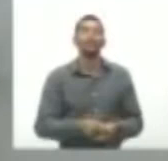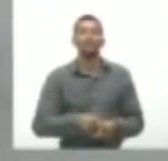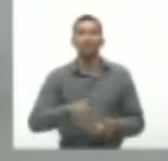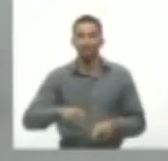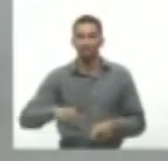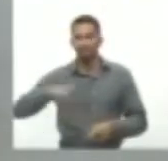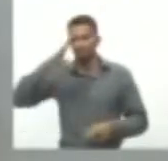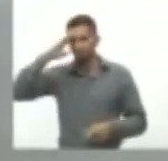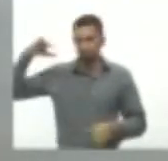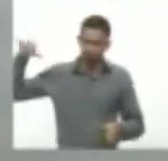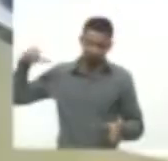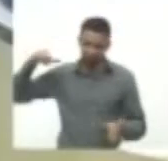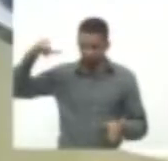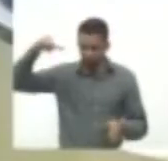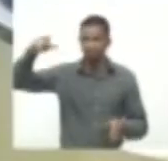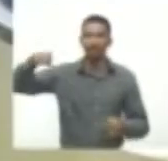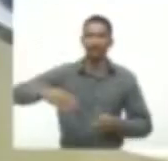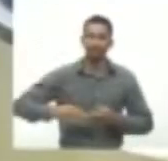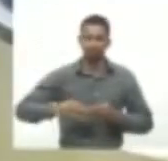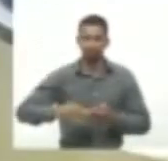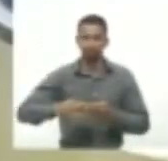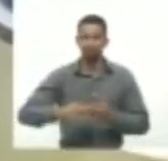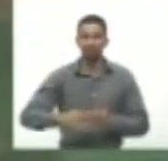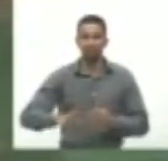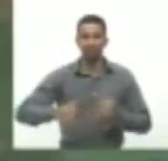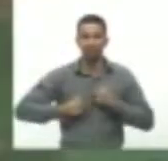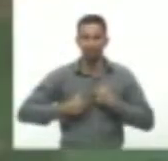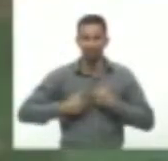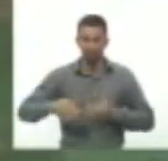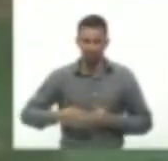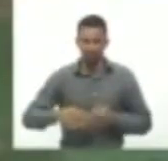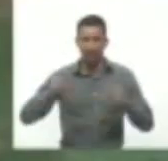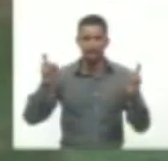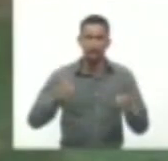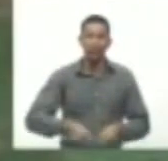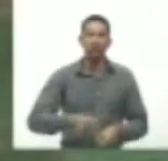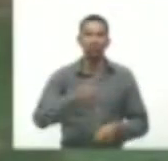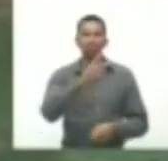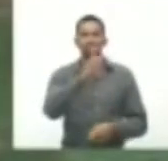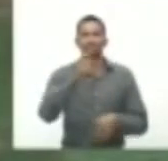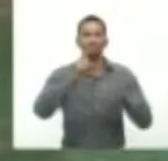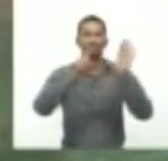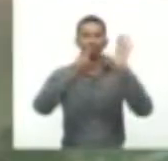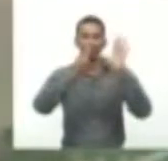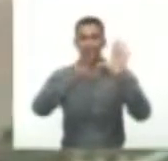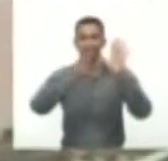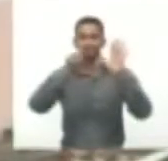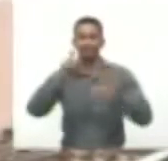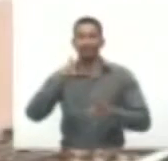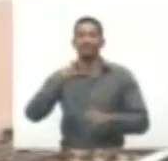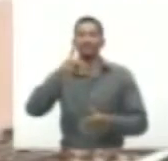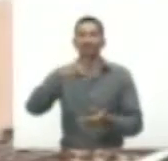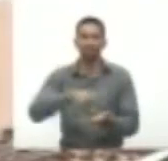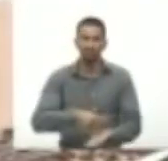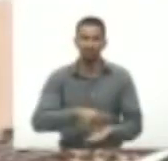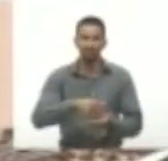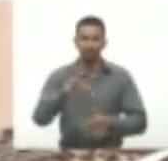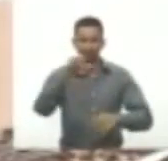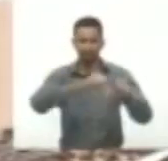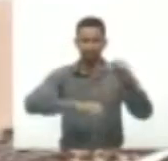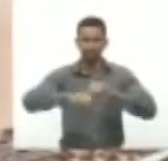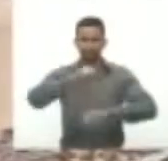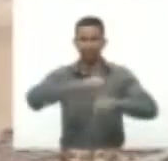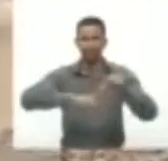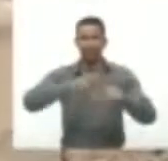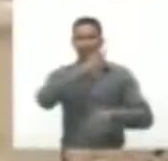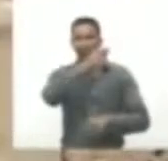entre la Fuerza Aérea Colombiana y la Armada Nacional fue neutralizada la embarcación con 276 kilos de clorhidrato de cocaína. De acuerdo con el reporte de la Fuerza Aérea